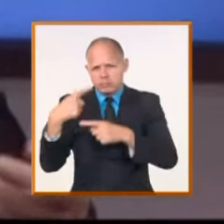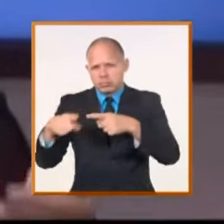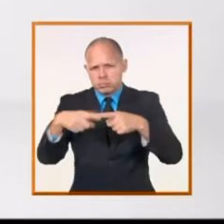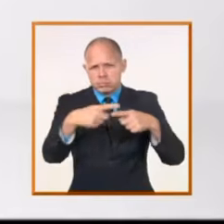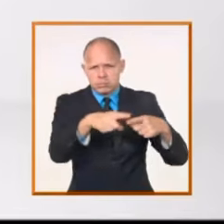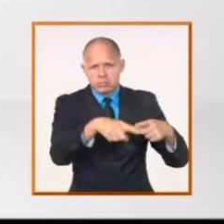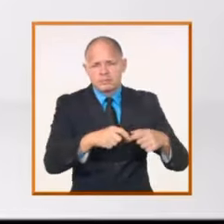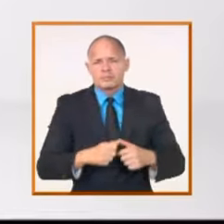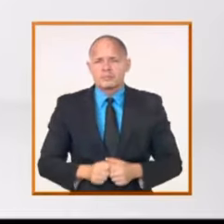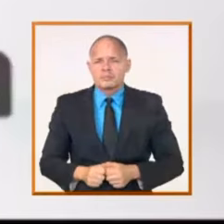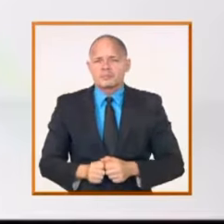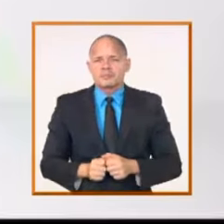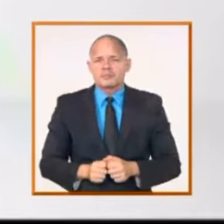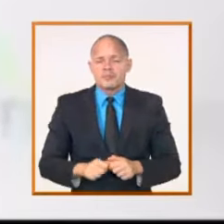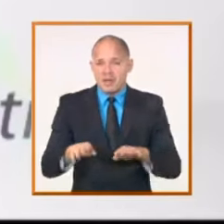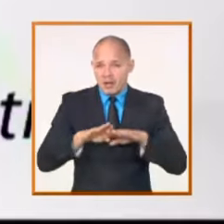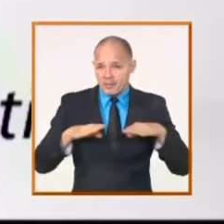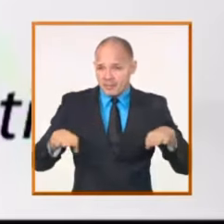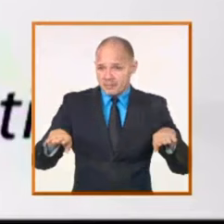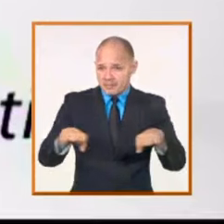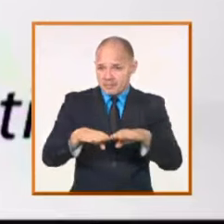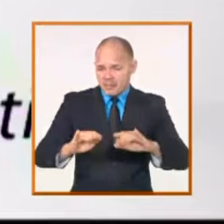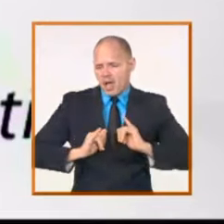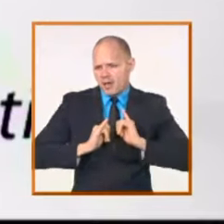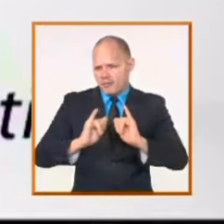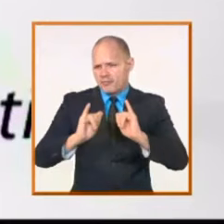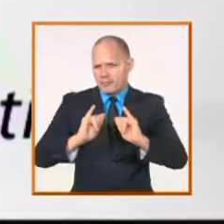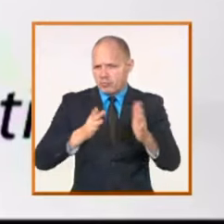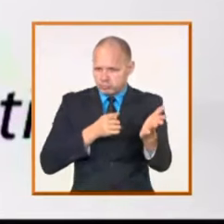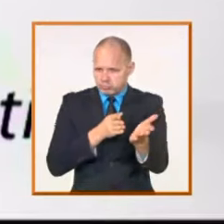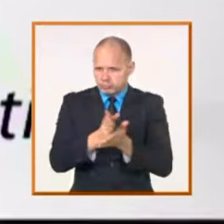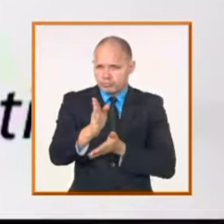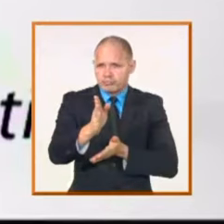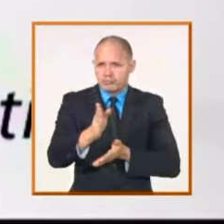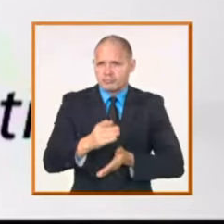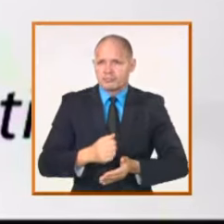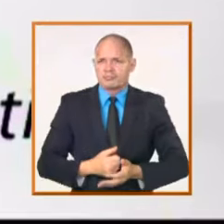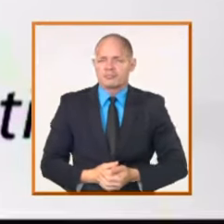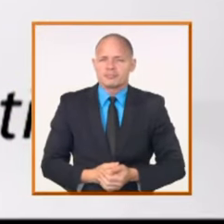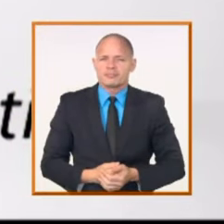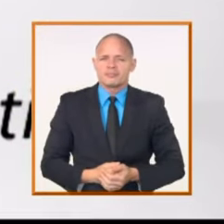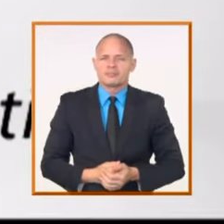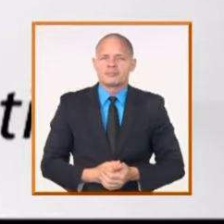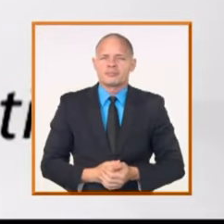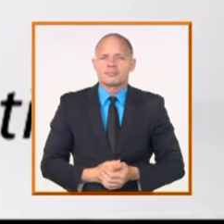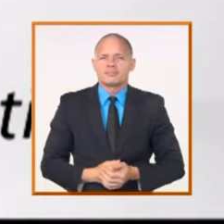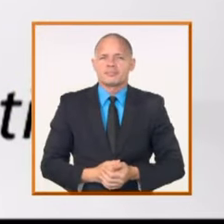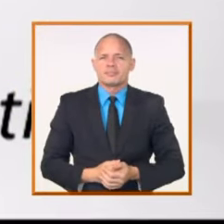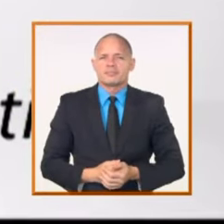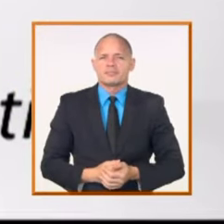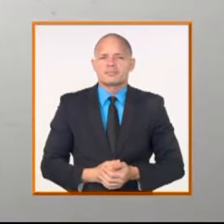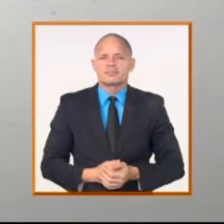invitados. Mesa Redonda. Más allá de la noticia.